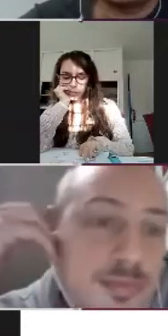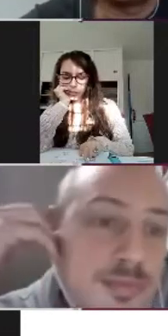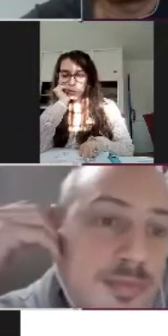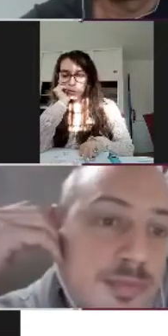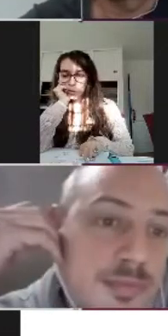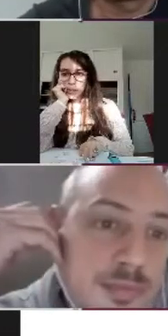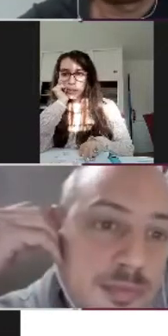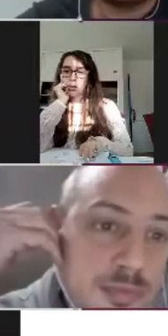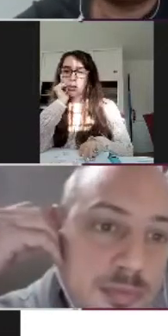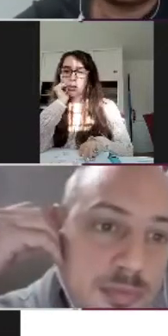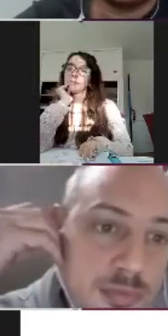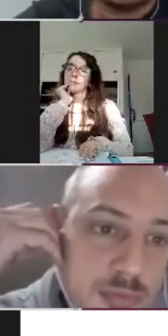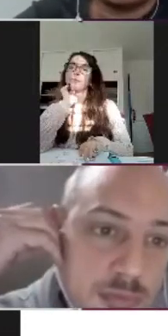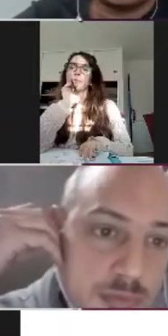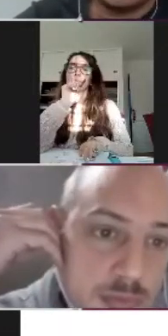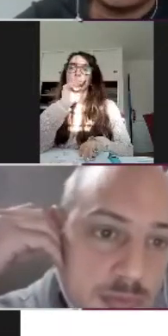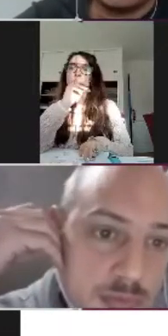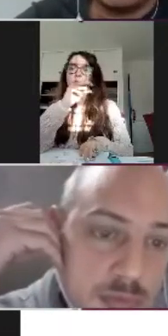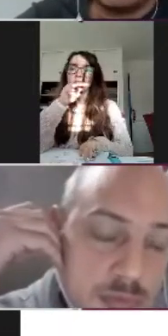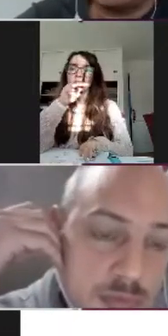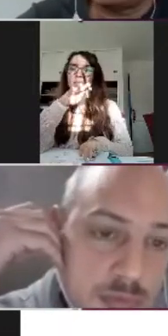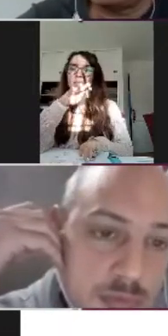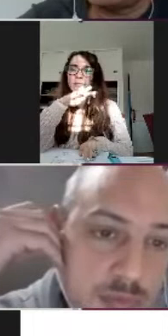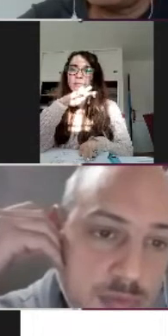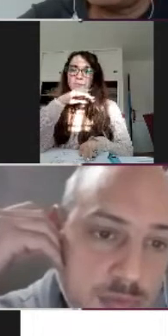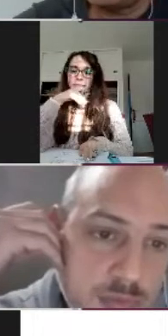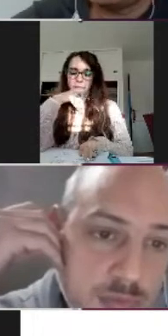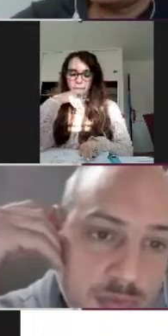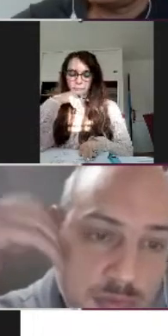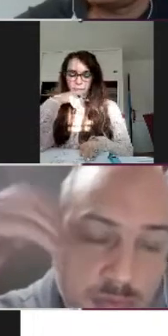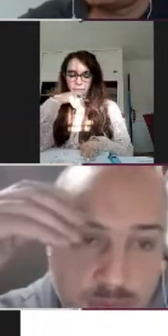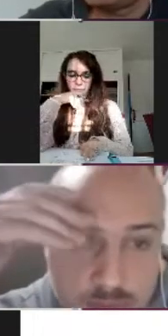sería? 14.452. 14.452, ¿no?